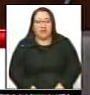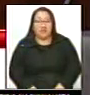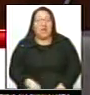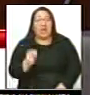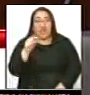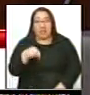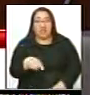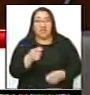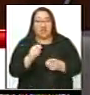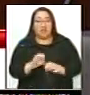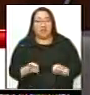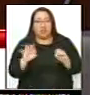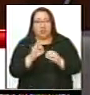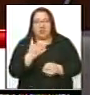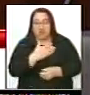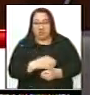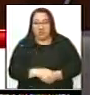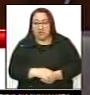de lo siguiente, presidente.